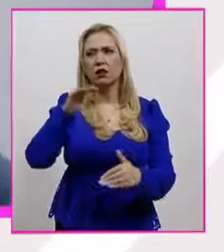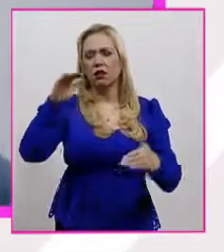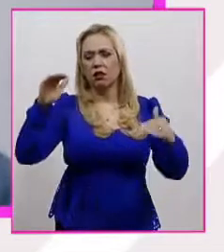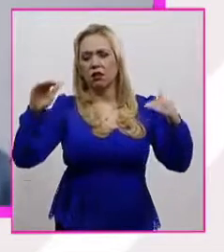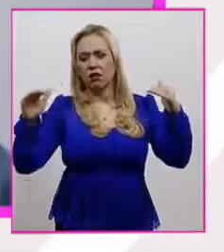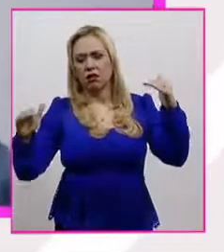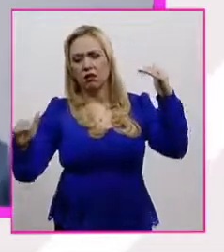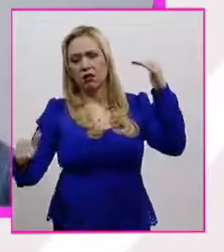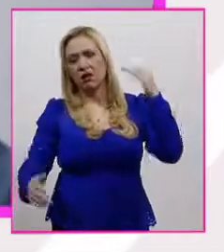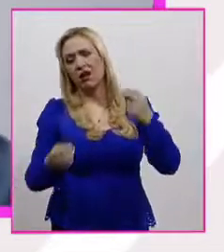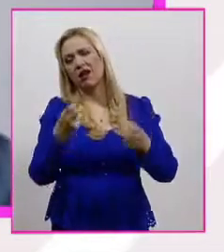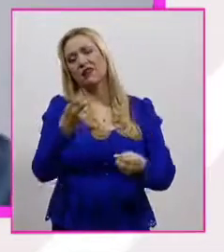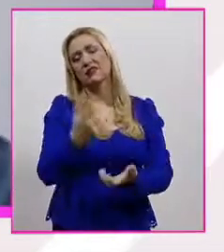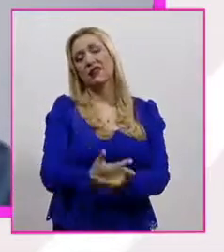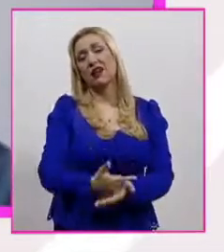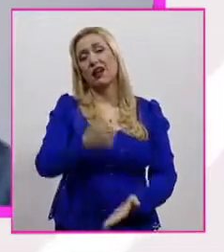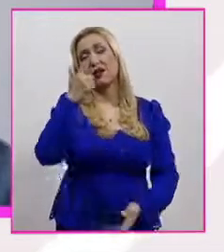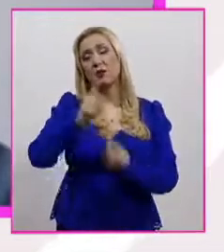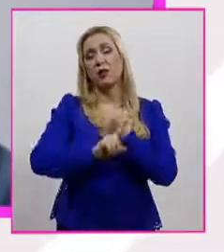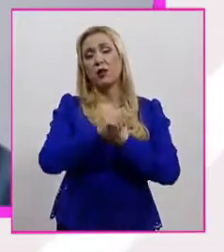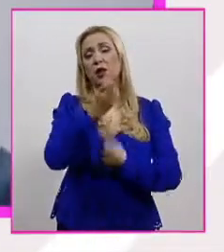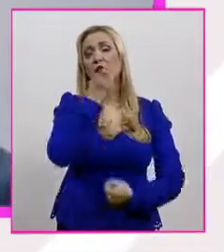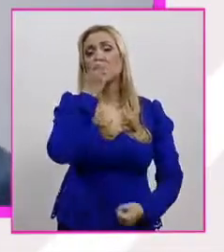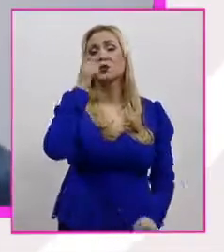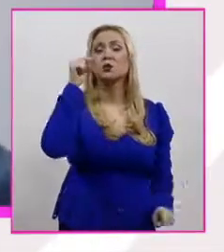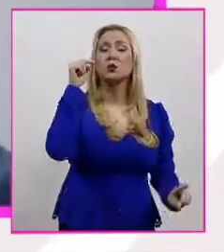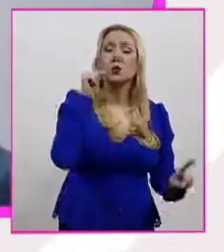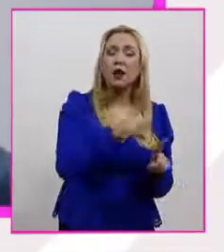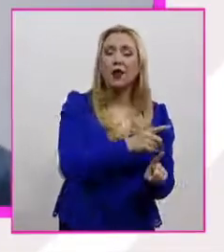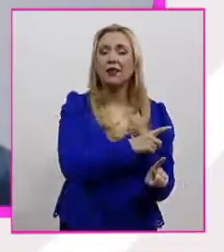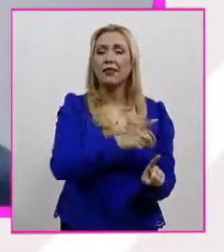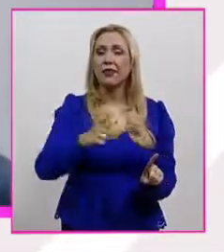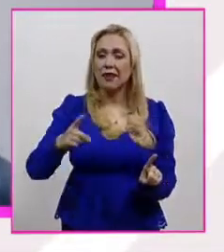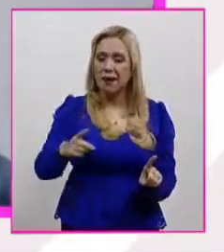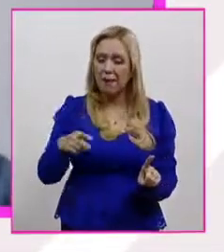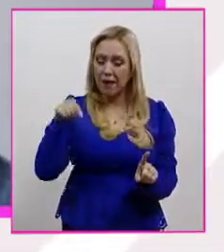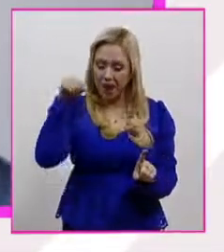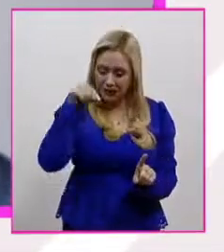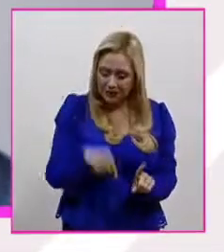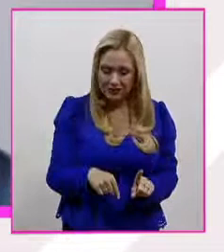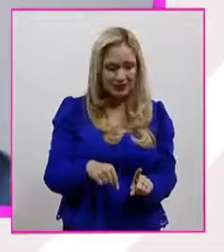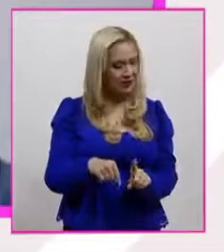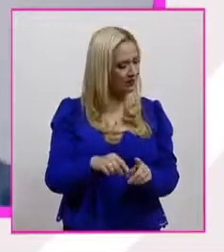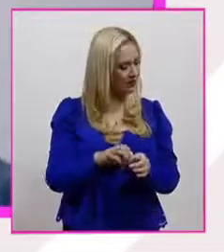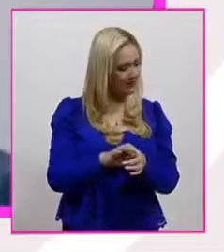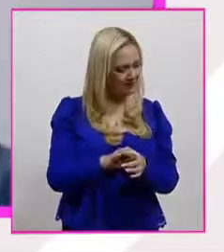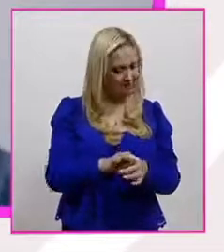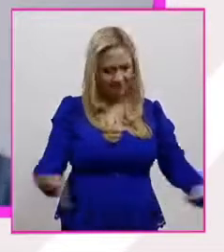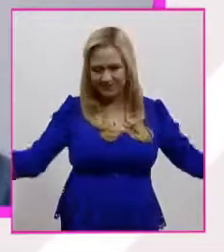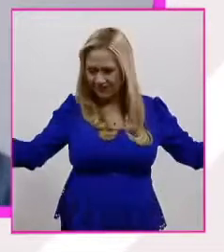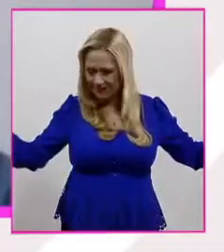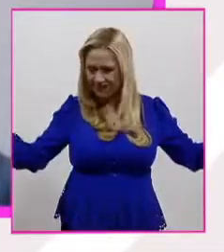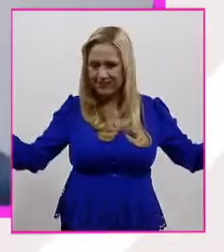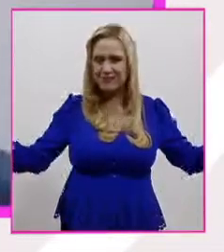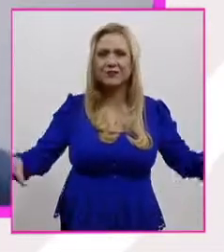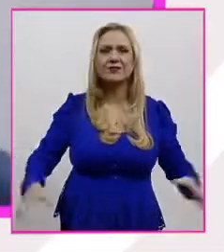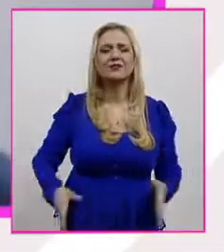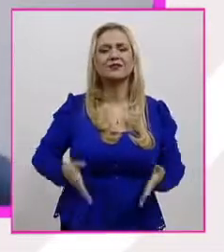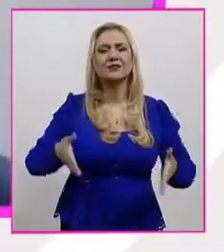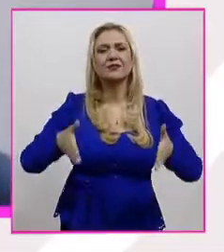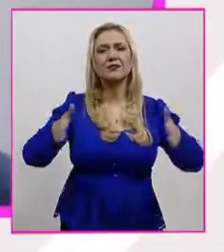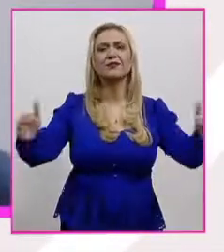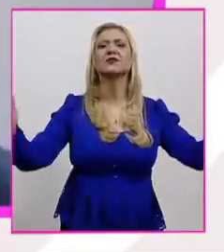lo más grave del sistema educativo, que debería servir para romper con toda esa desigualdad estructural, pues en realidad lo